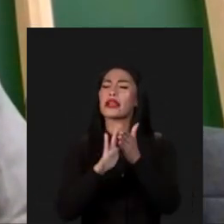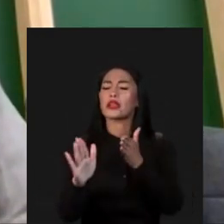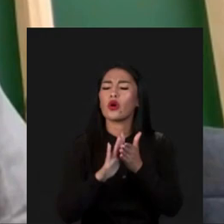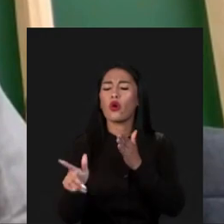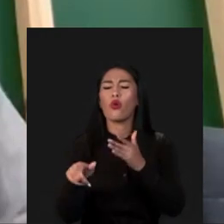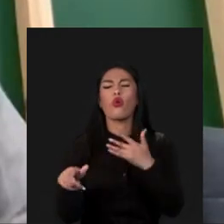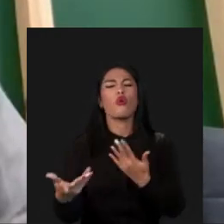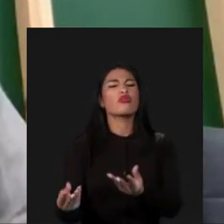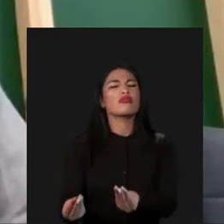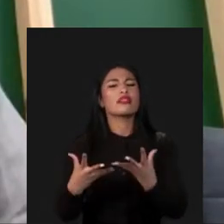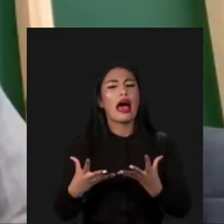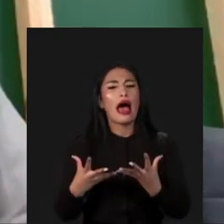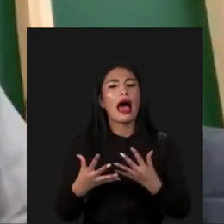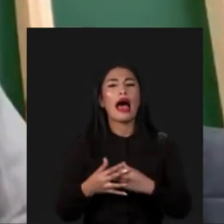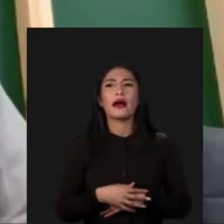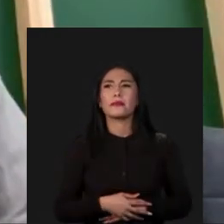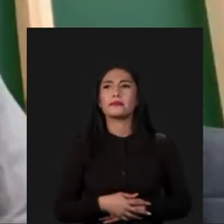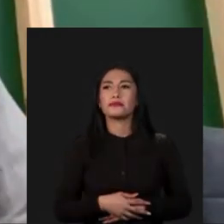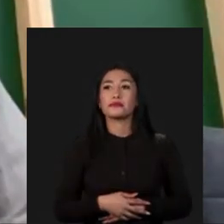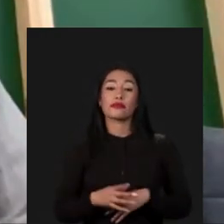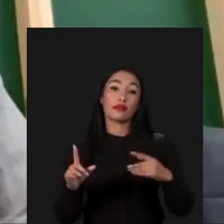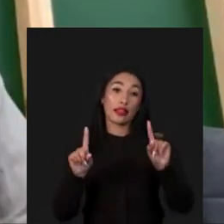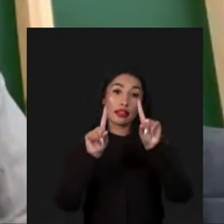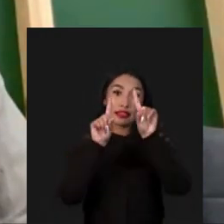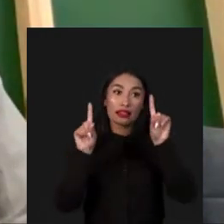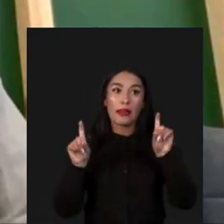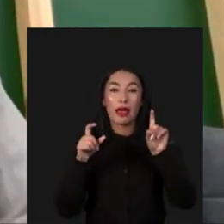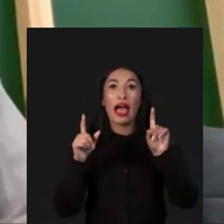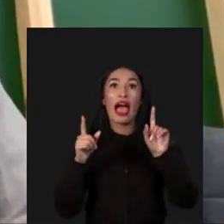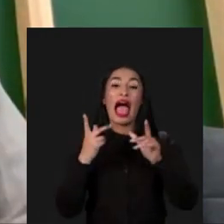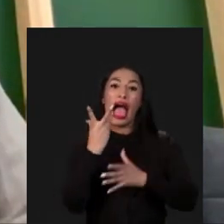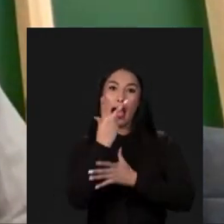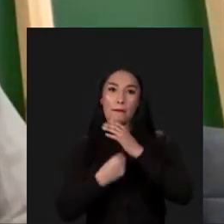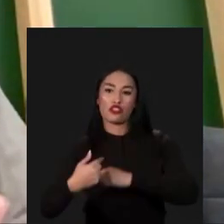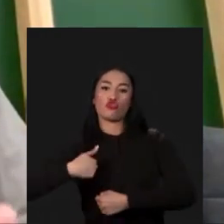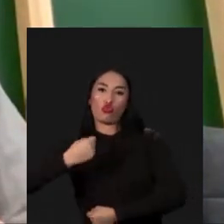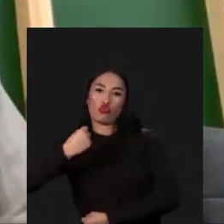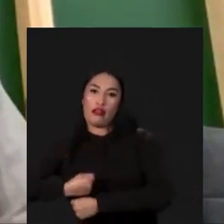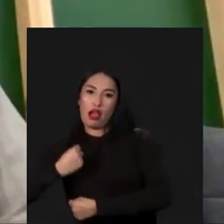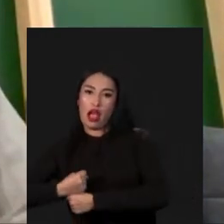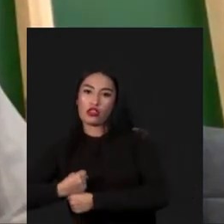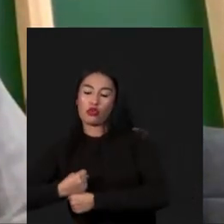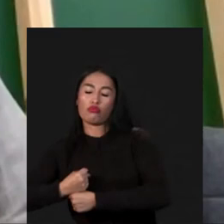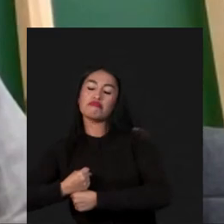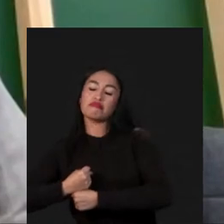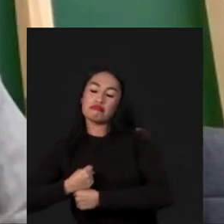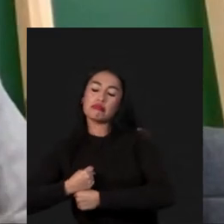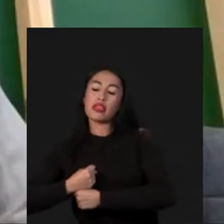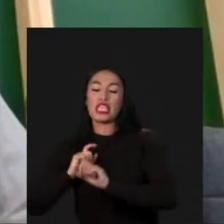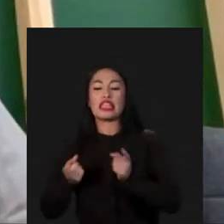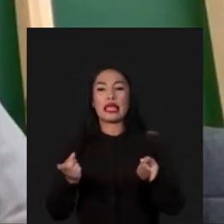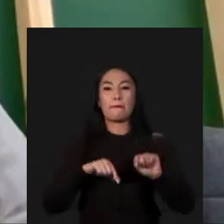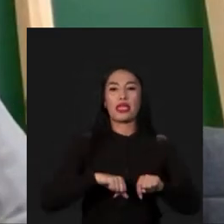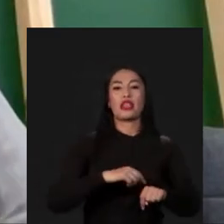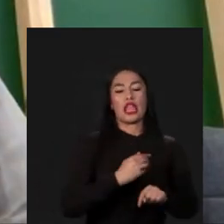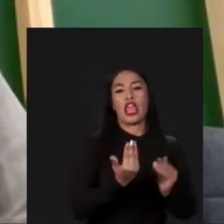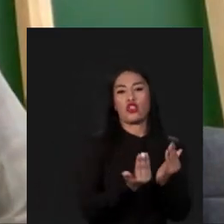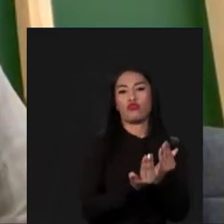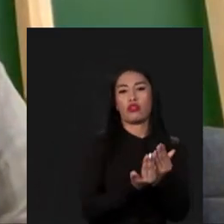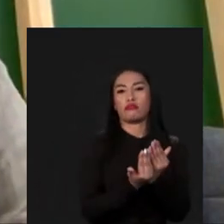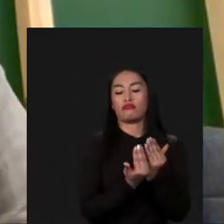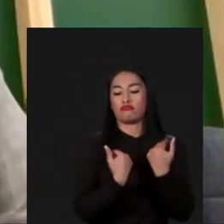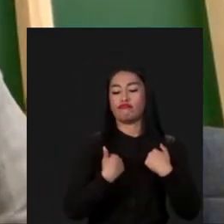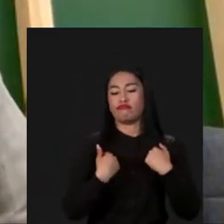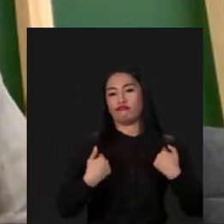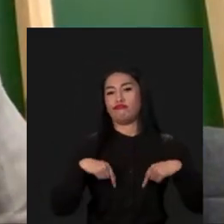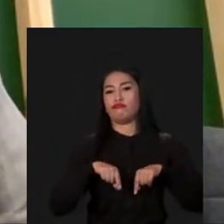compartir lo que sería el tema de poder estar trabajando y a la vez estudiando, etcétera. Todo este potencial que ya lo hemos hablado muchas veces, ¿no? Pero